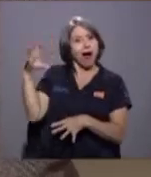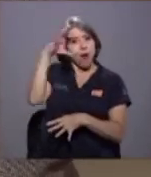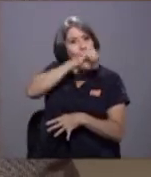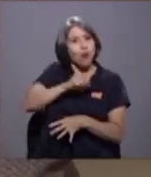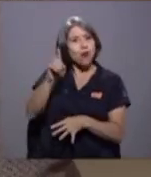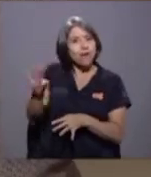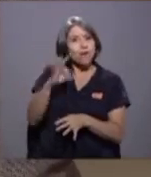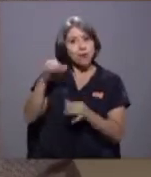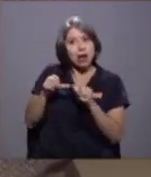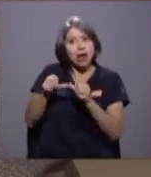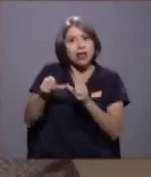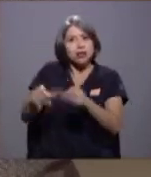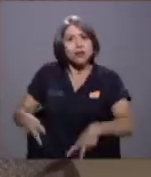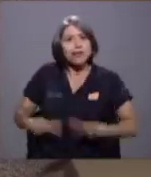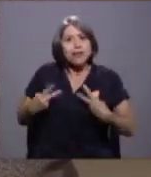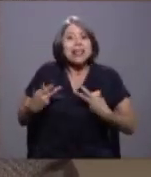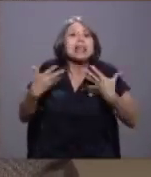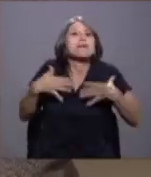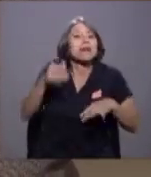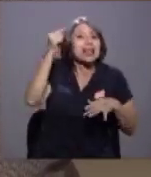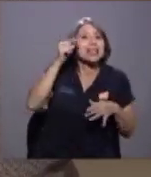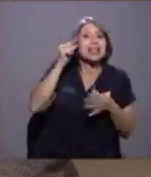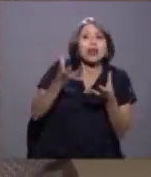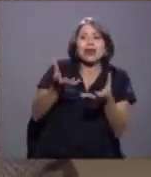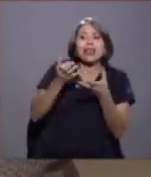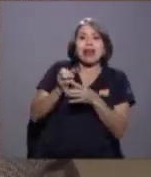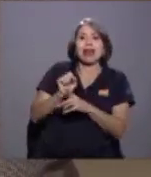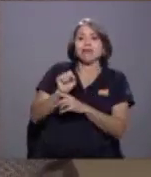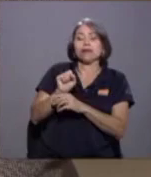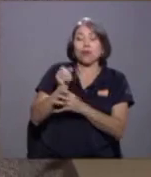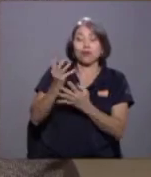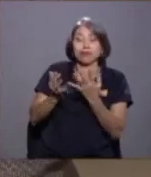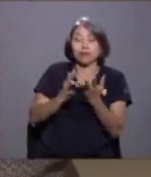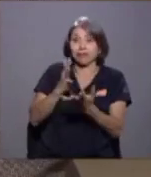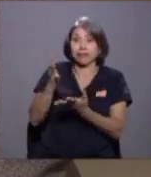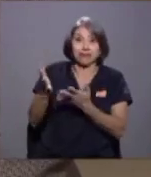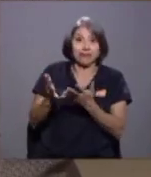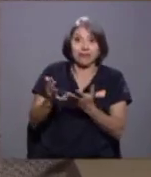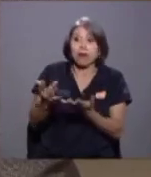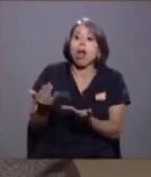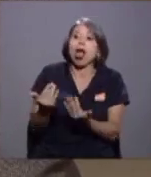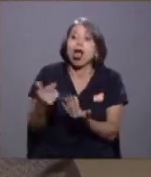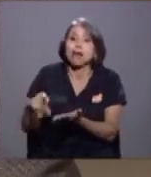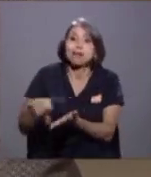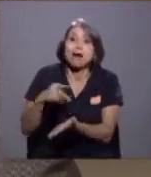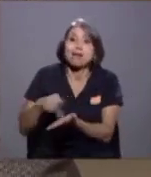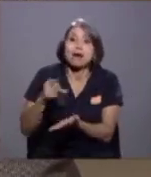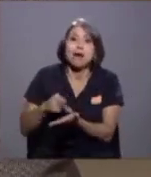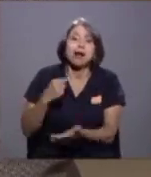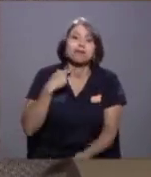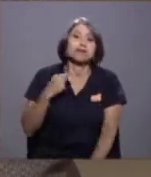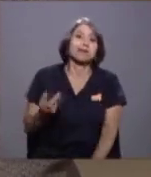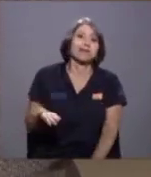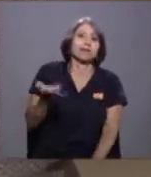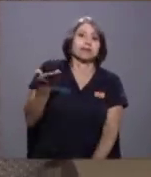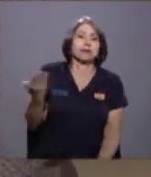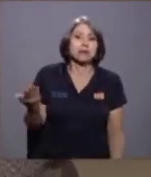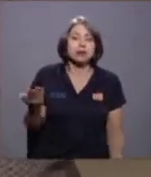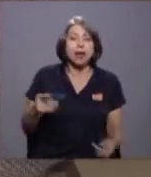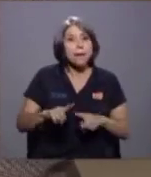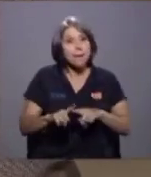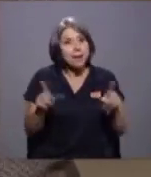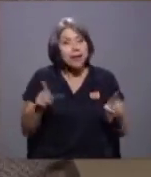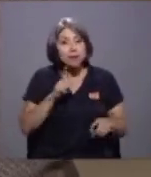está tratando de aplastar con cuotas de seguridad social que son excesivamente elevadas, ¿verdad? Pero